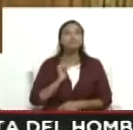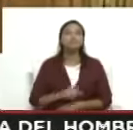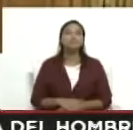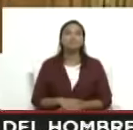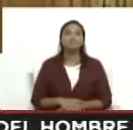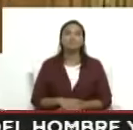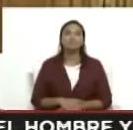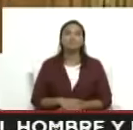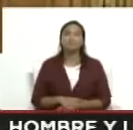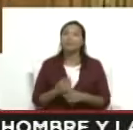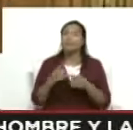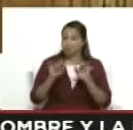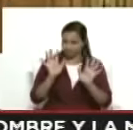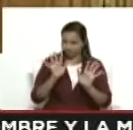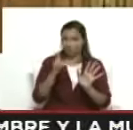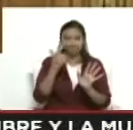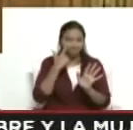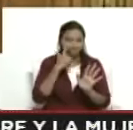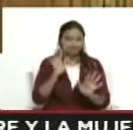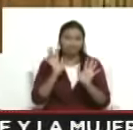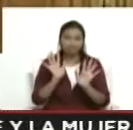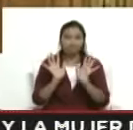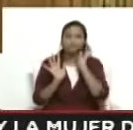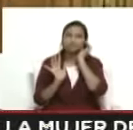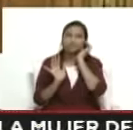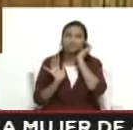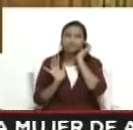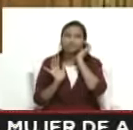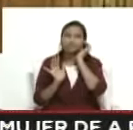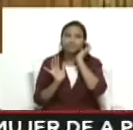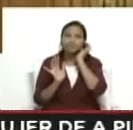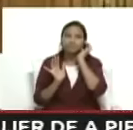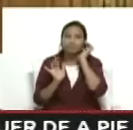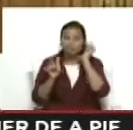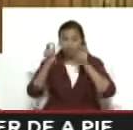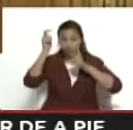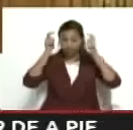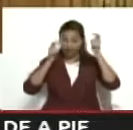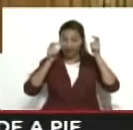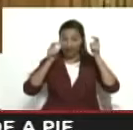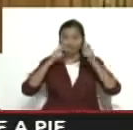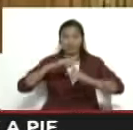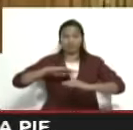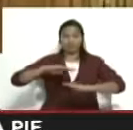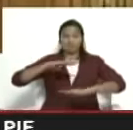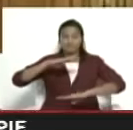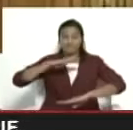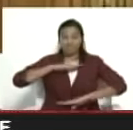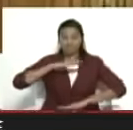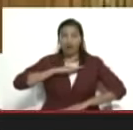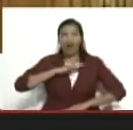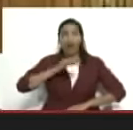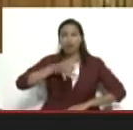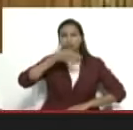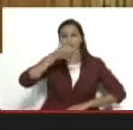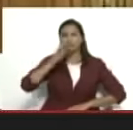Sin embargo, fíjense, cuando el comandante Chávez sale a hablar, ¿qué hora sería eso? Como a las 4,